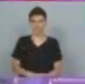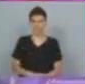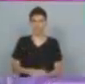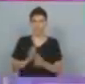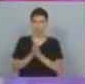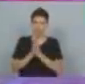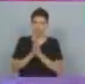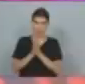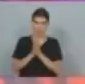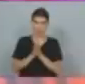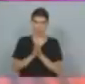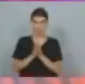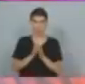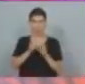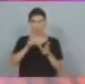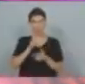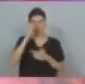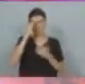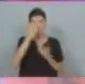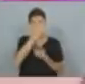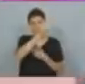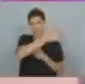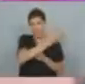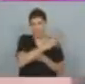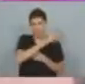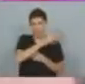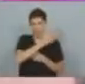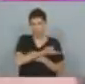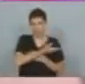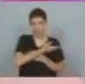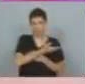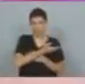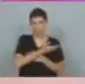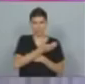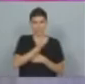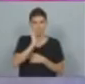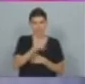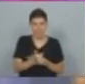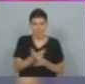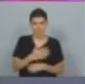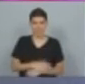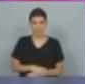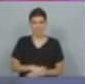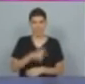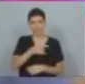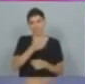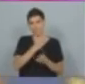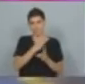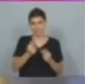por favor. Dímelo delante de ella. Ladrón. Sátrapa. Aquello se